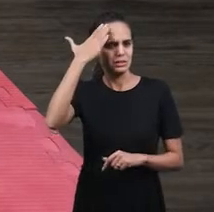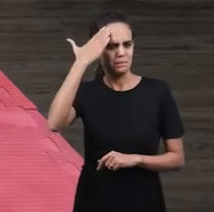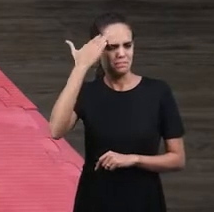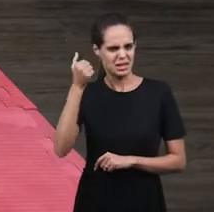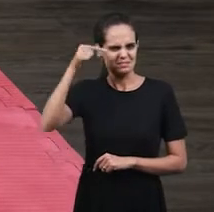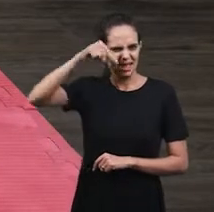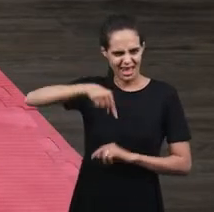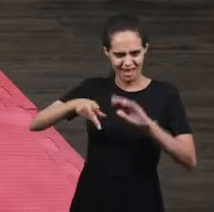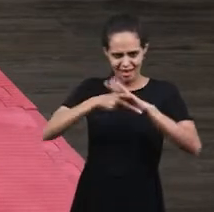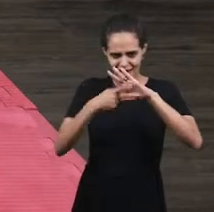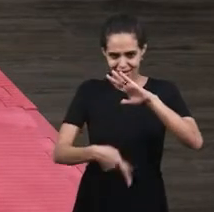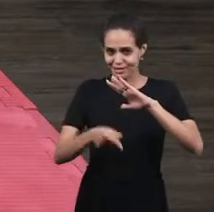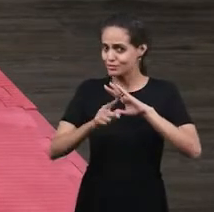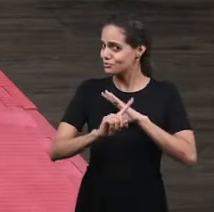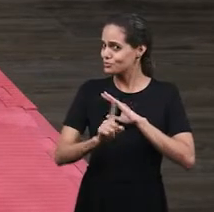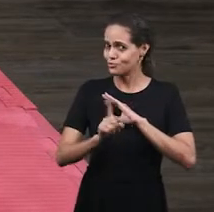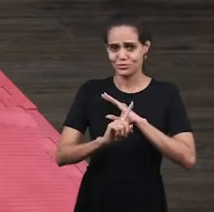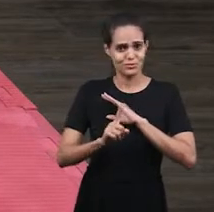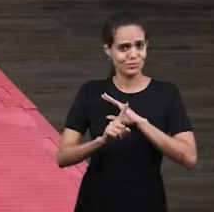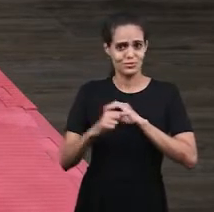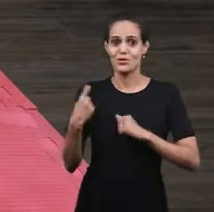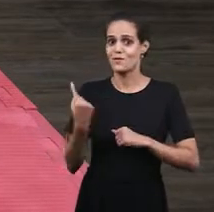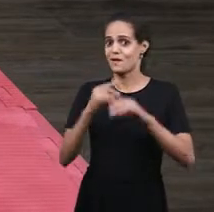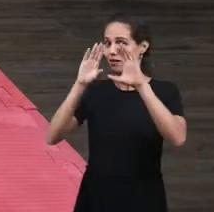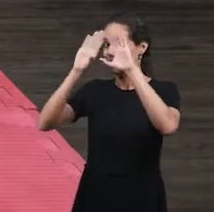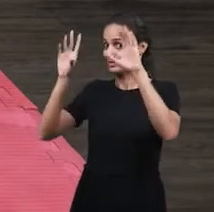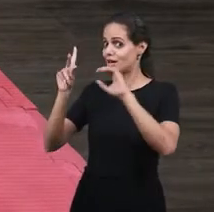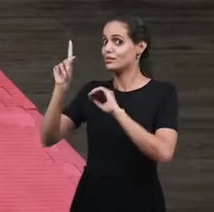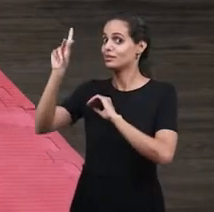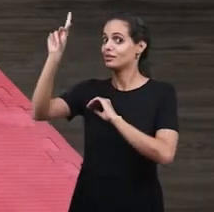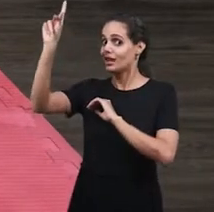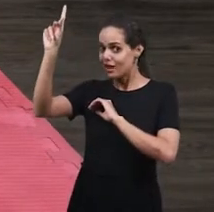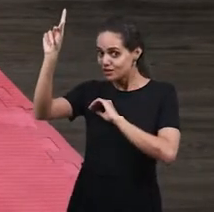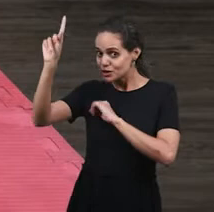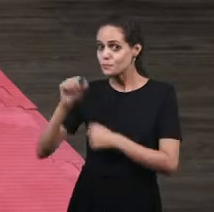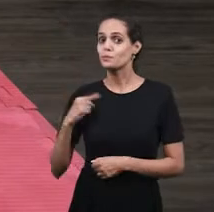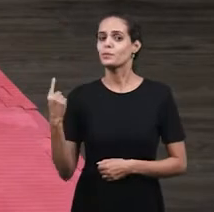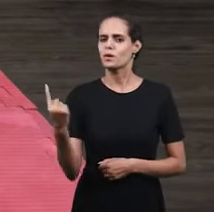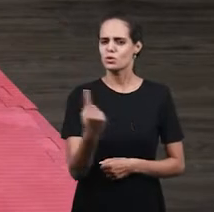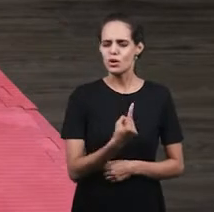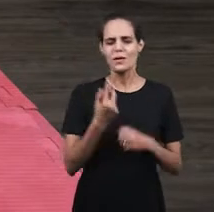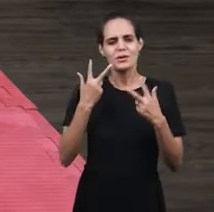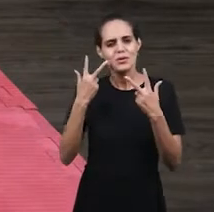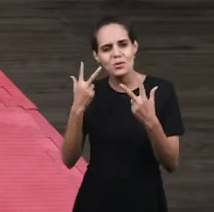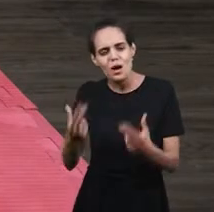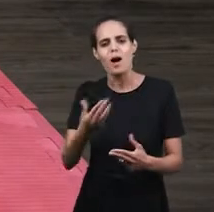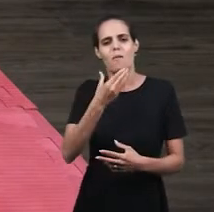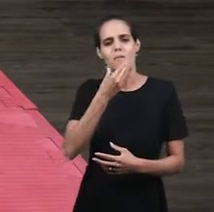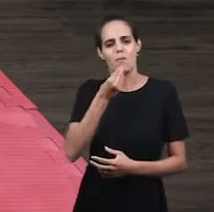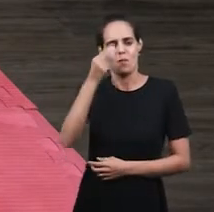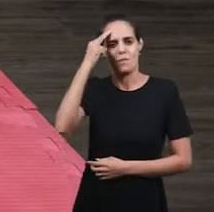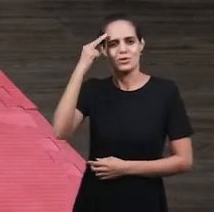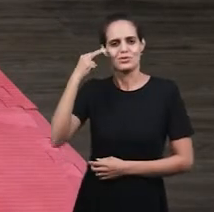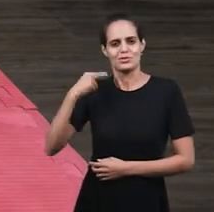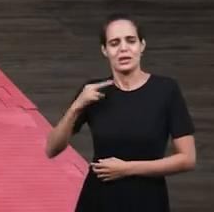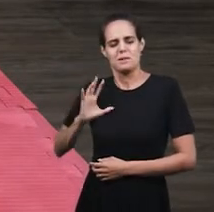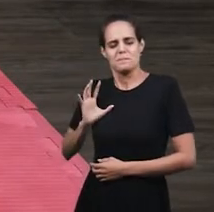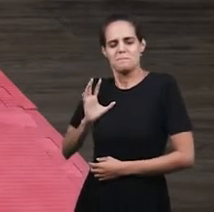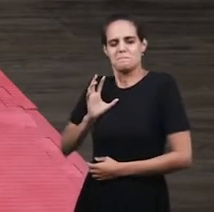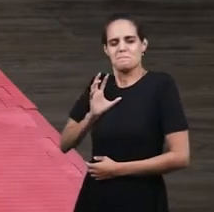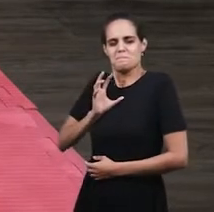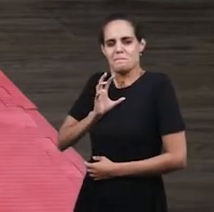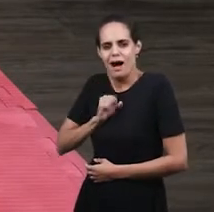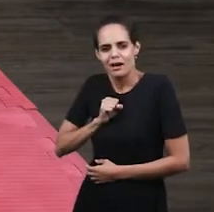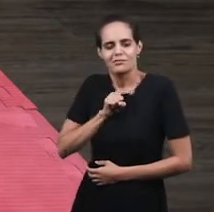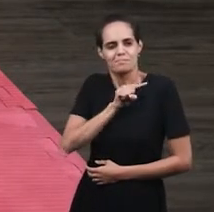y sabemos que este no es nuestro lugar. Entonces, ustedes niños, así como